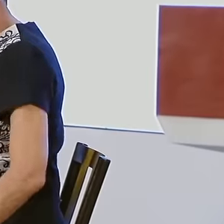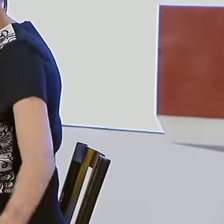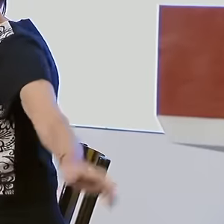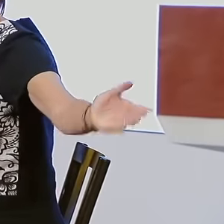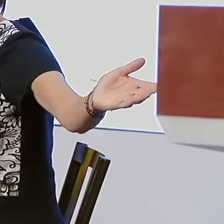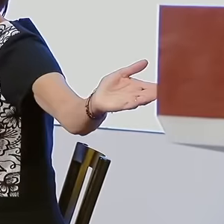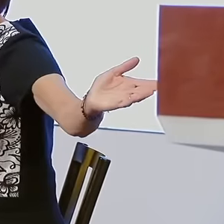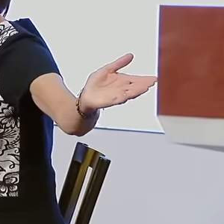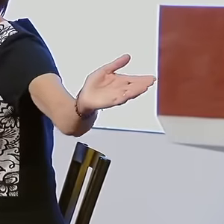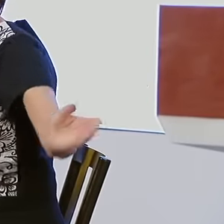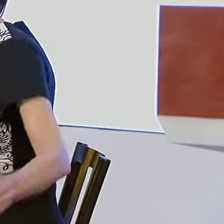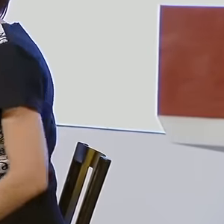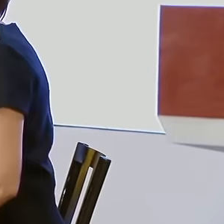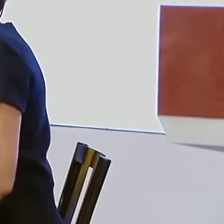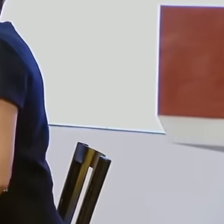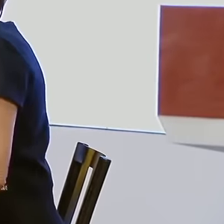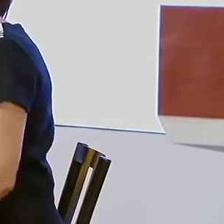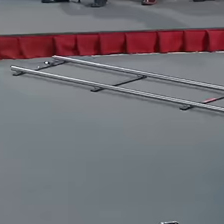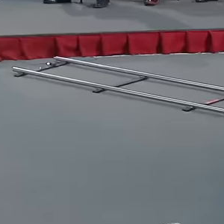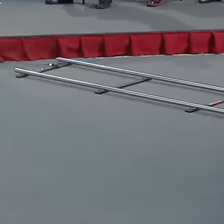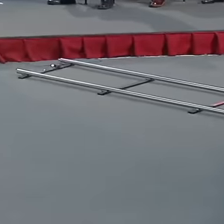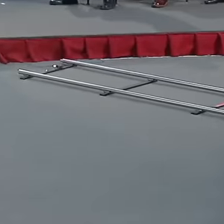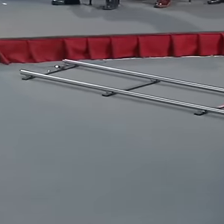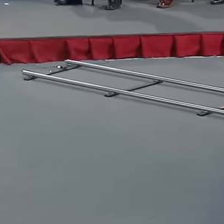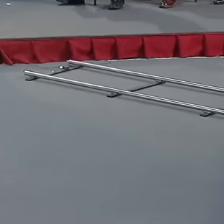Es recomendación de los médicos.